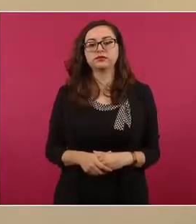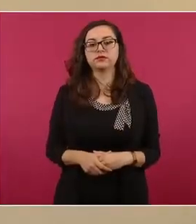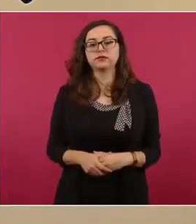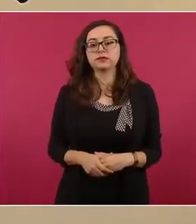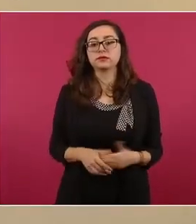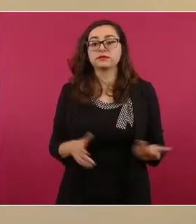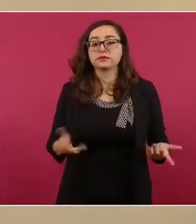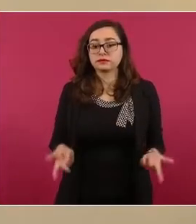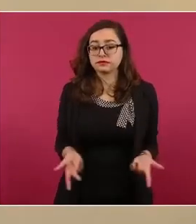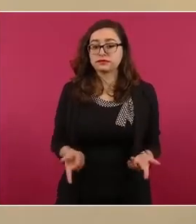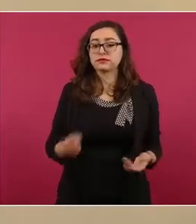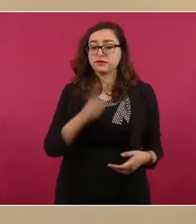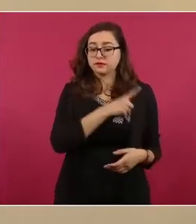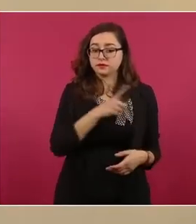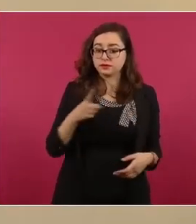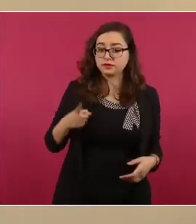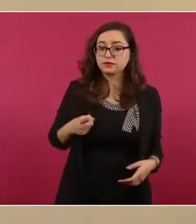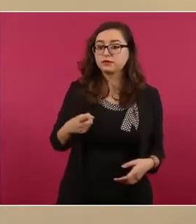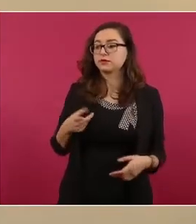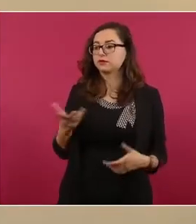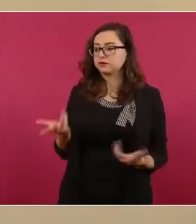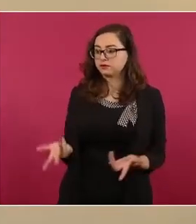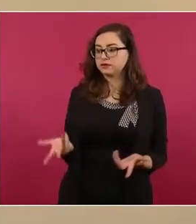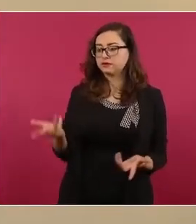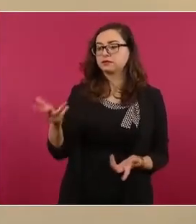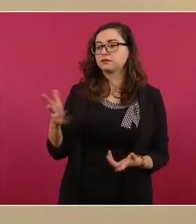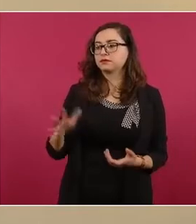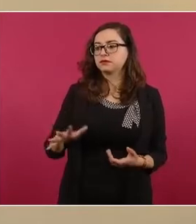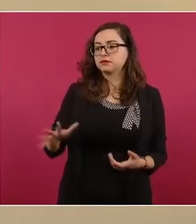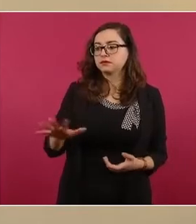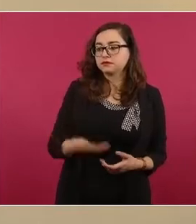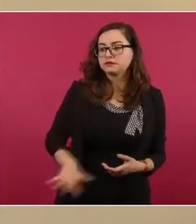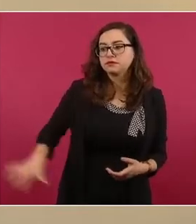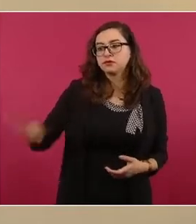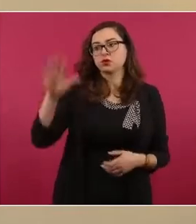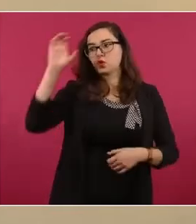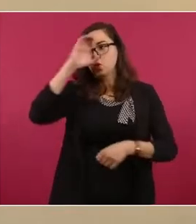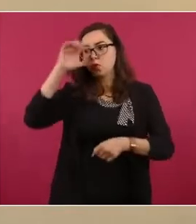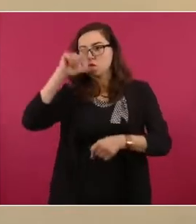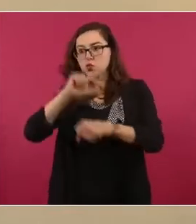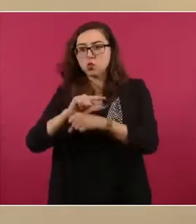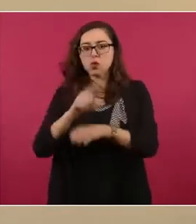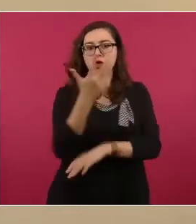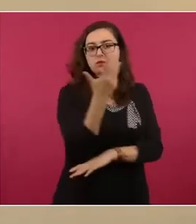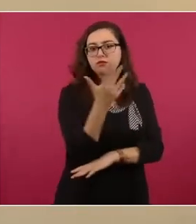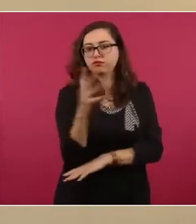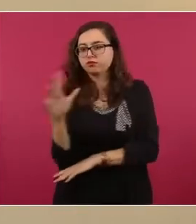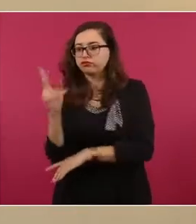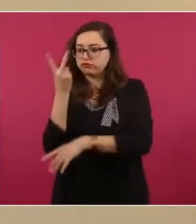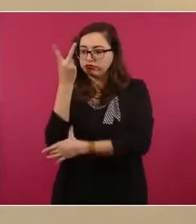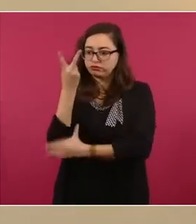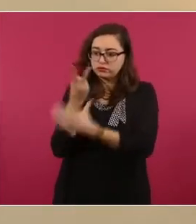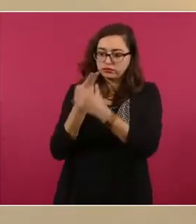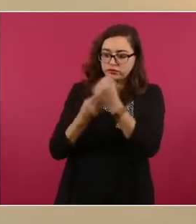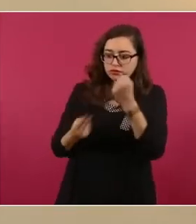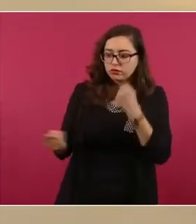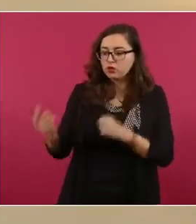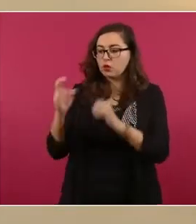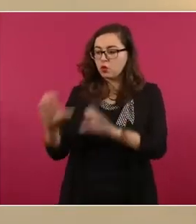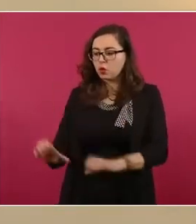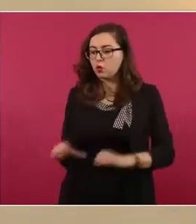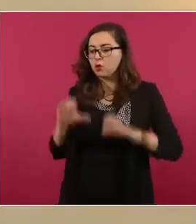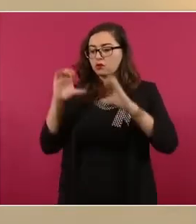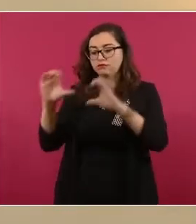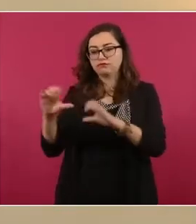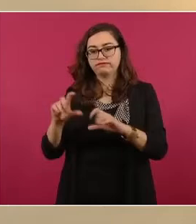deben de proteger, esta riqueza biocultural, fundamento, entre otros, de nuestra grandeza, de la grandeza